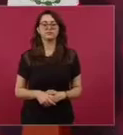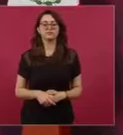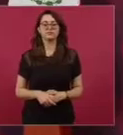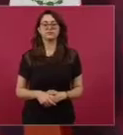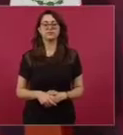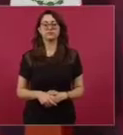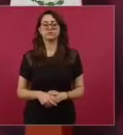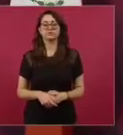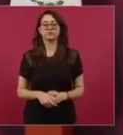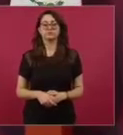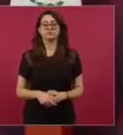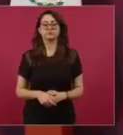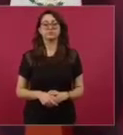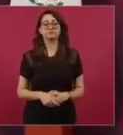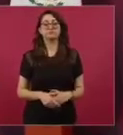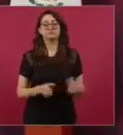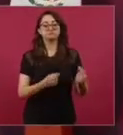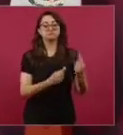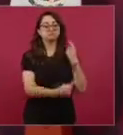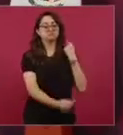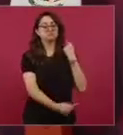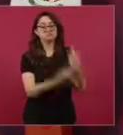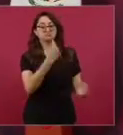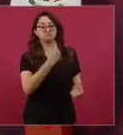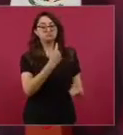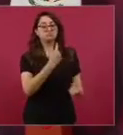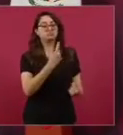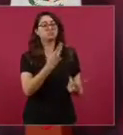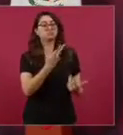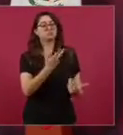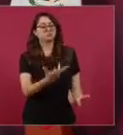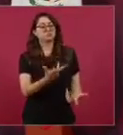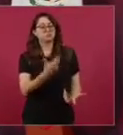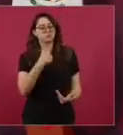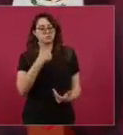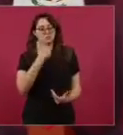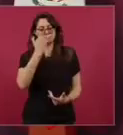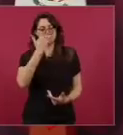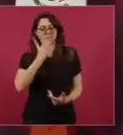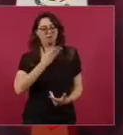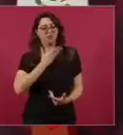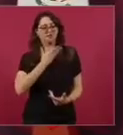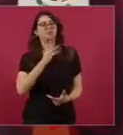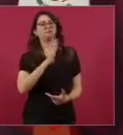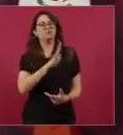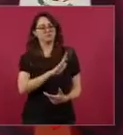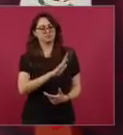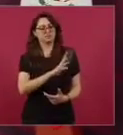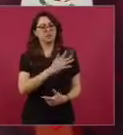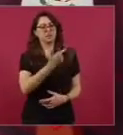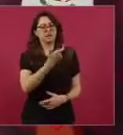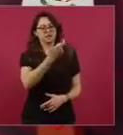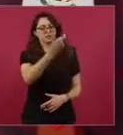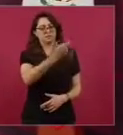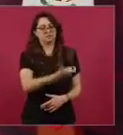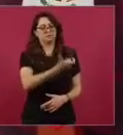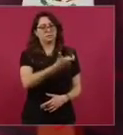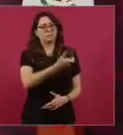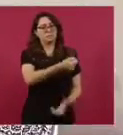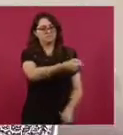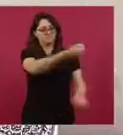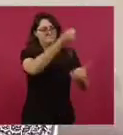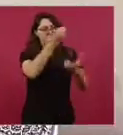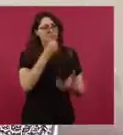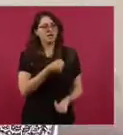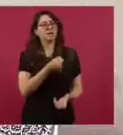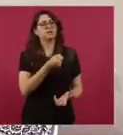es por dinero va a ser para las víctimas Sí para huérfanos